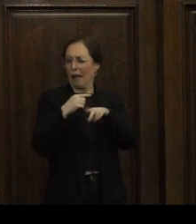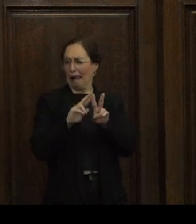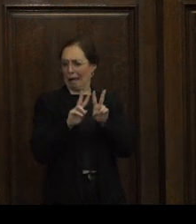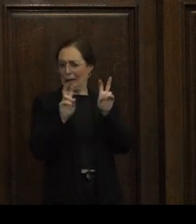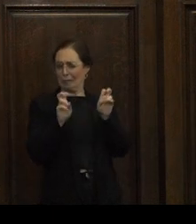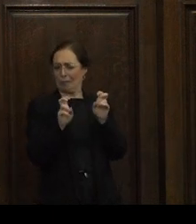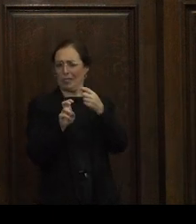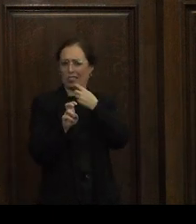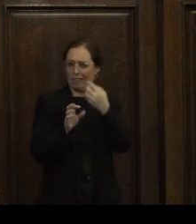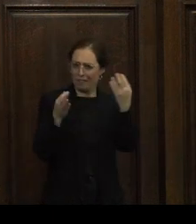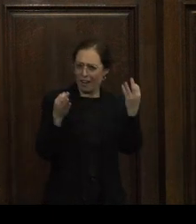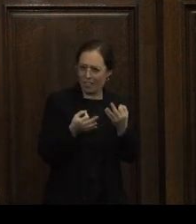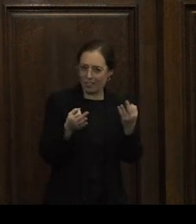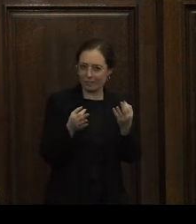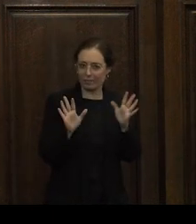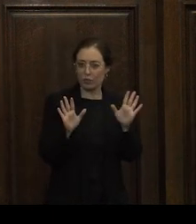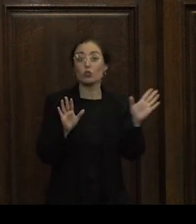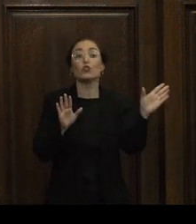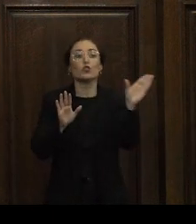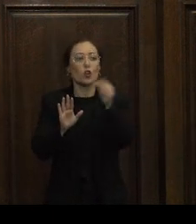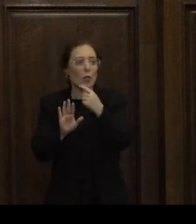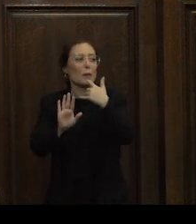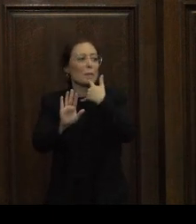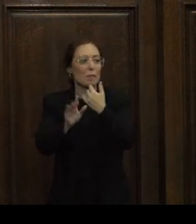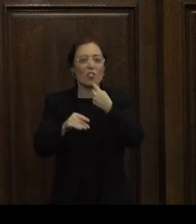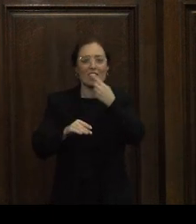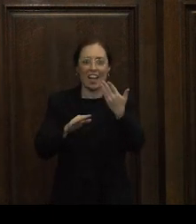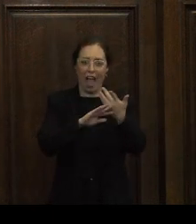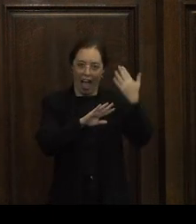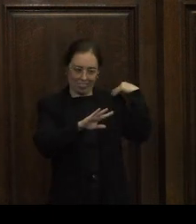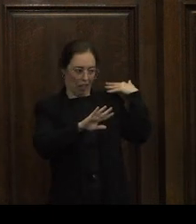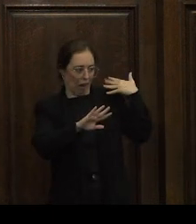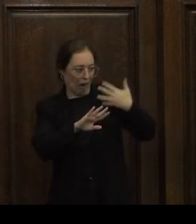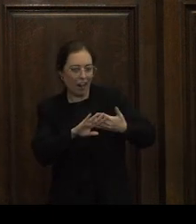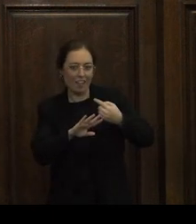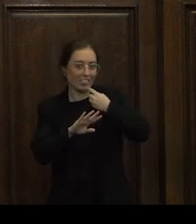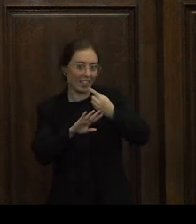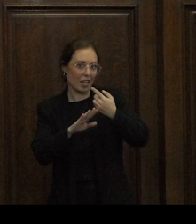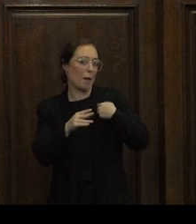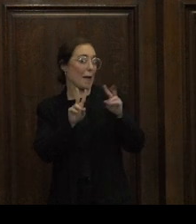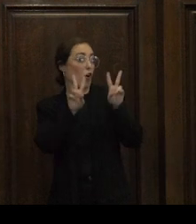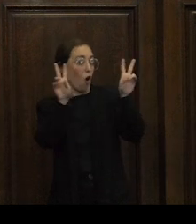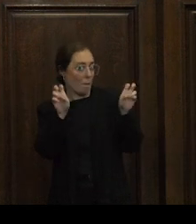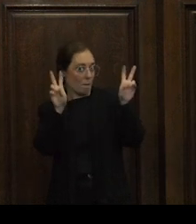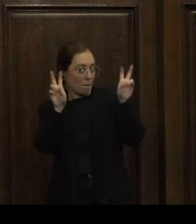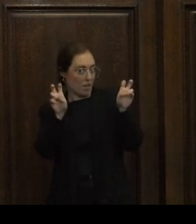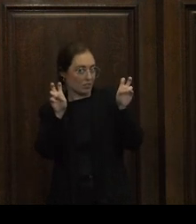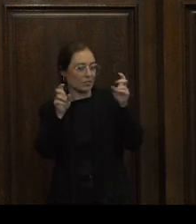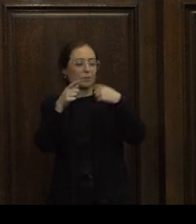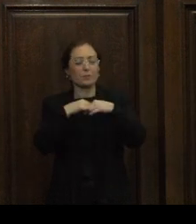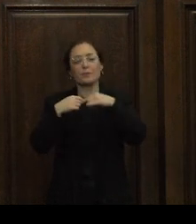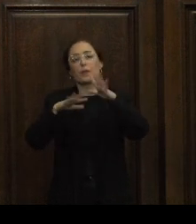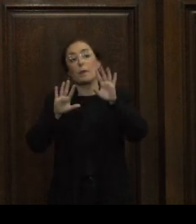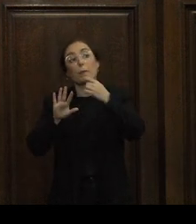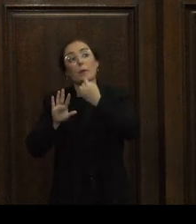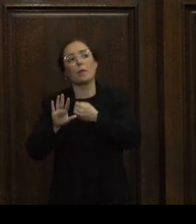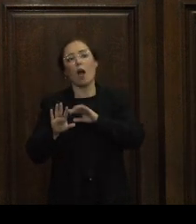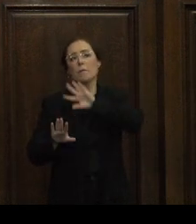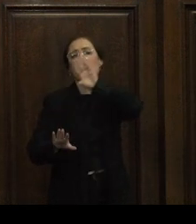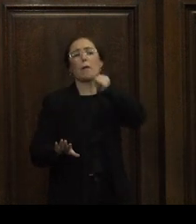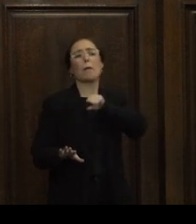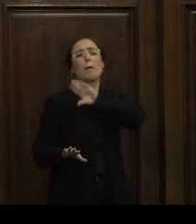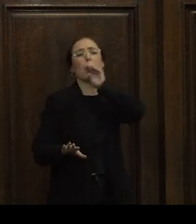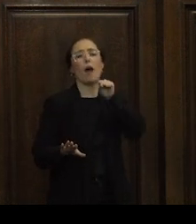comillas. Esto es una aclaración, casi todo lo que dije hasta ahora debería ir entre comillas, pero esto particularmente, ¿no? Dicen la verdad o